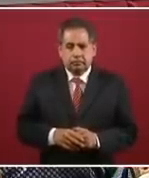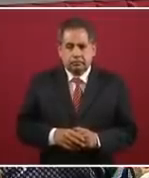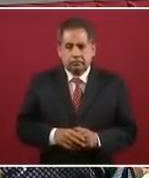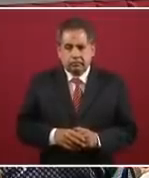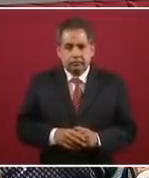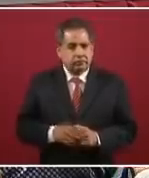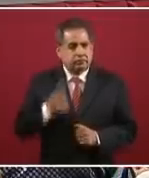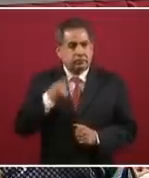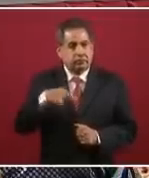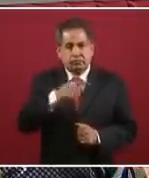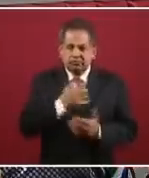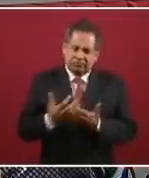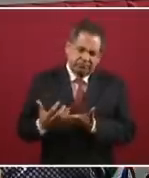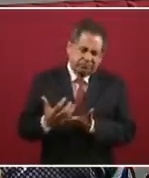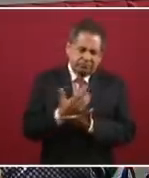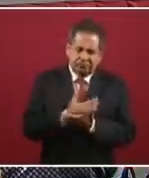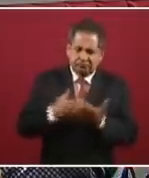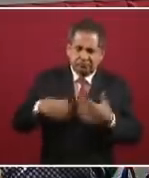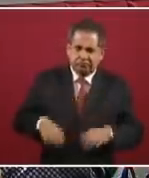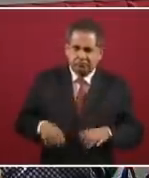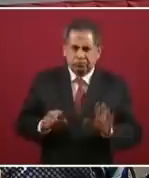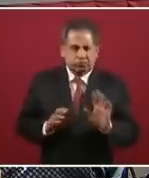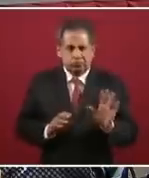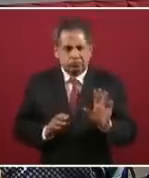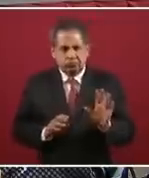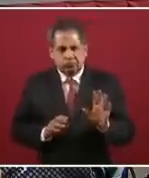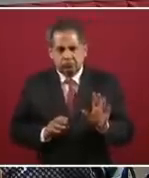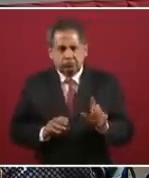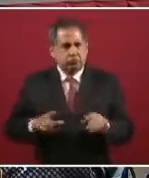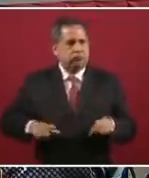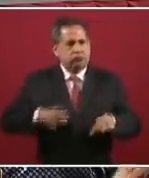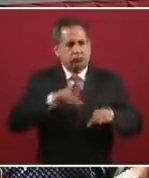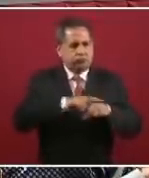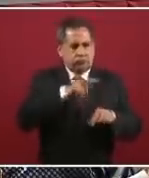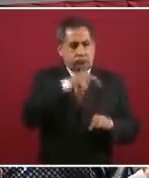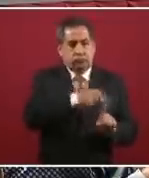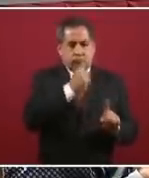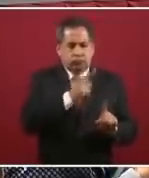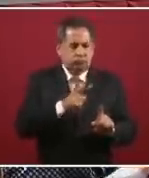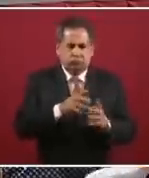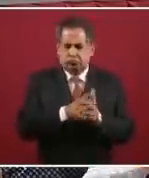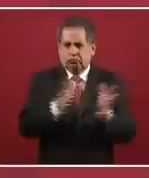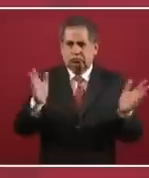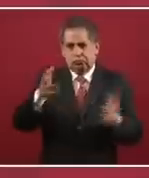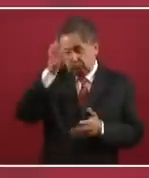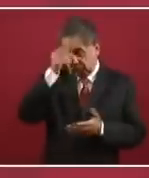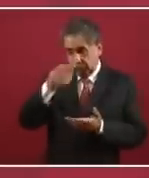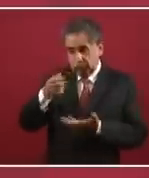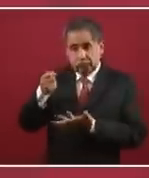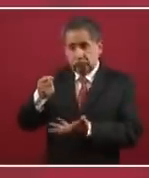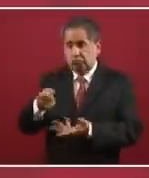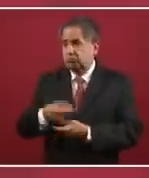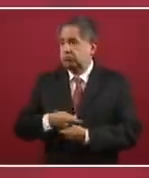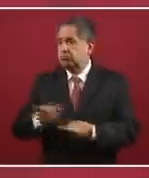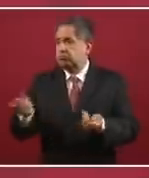Se servían con la cuchara grande. No estoy hablando del caso de los gobernadores, en general, la distribución del presupuesto.